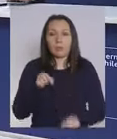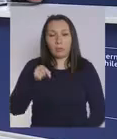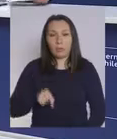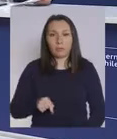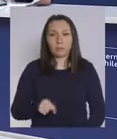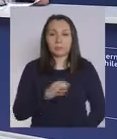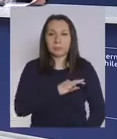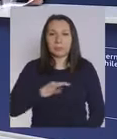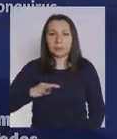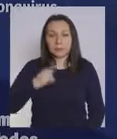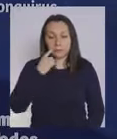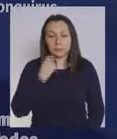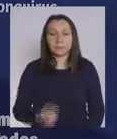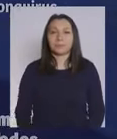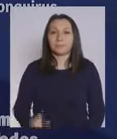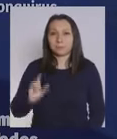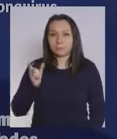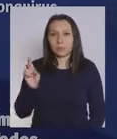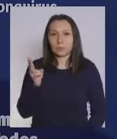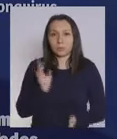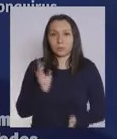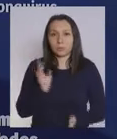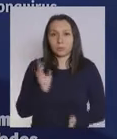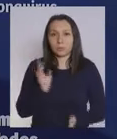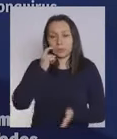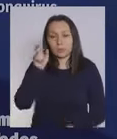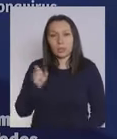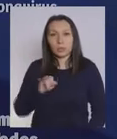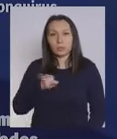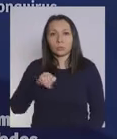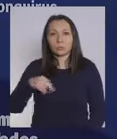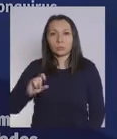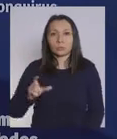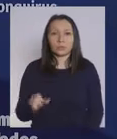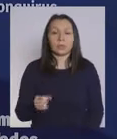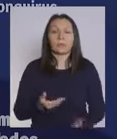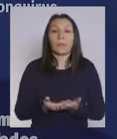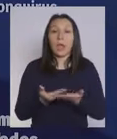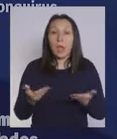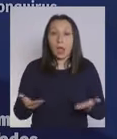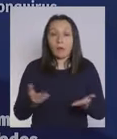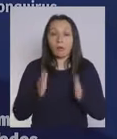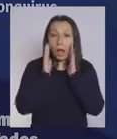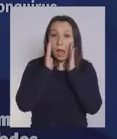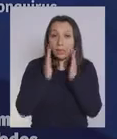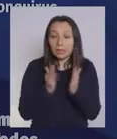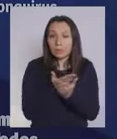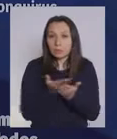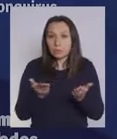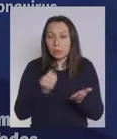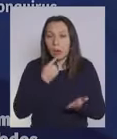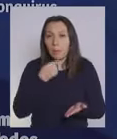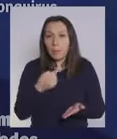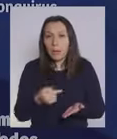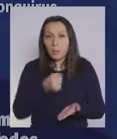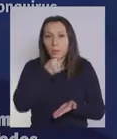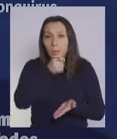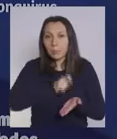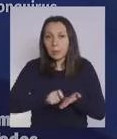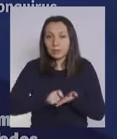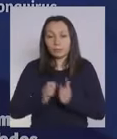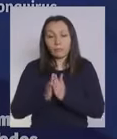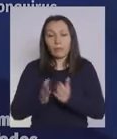día de hoy, ministro. Gracias, subsecretario Zúñiga. A continuación, estamos atentos a las preguntas de la prensa,